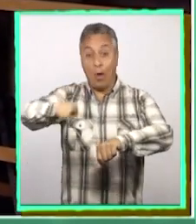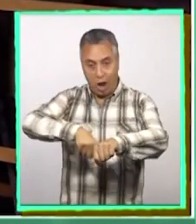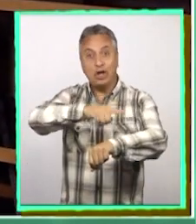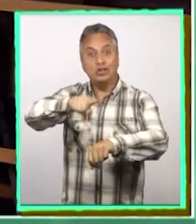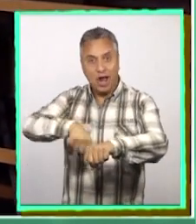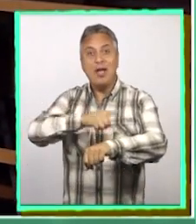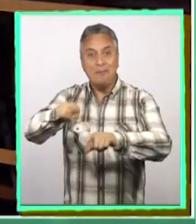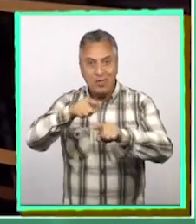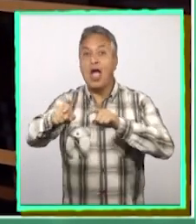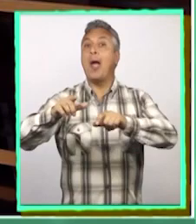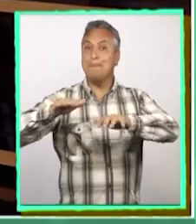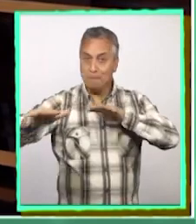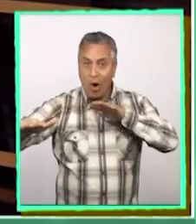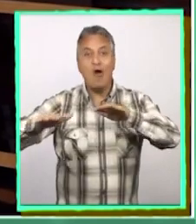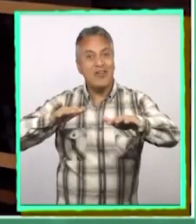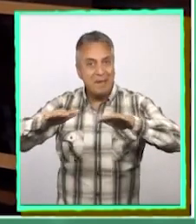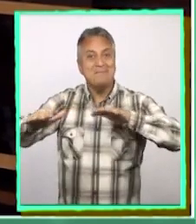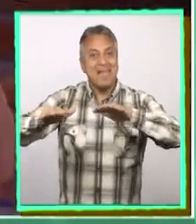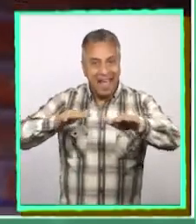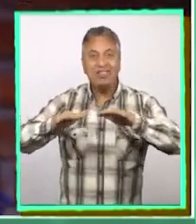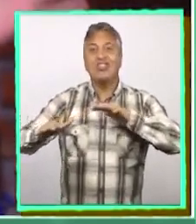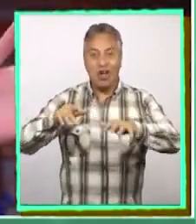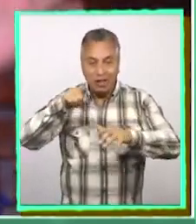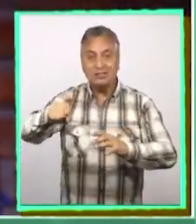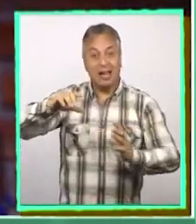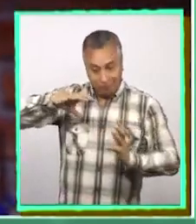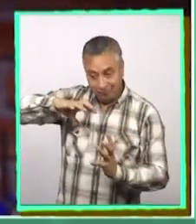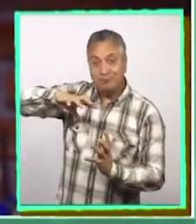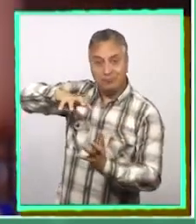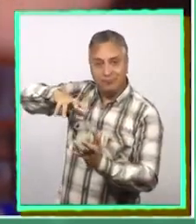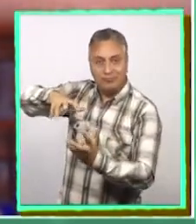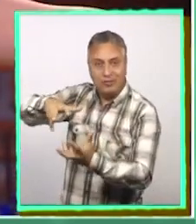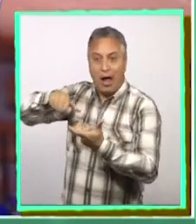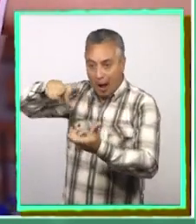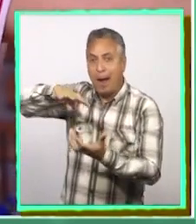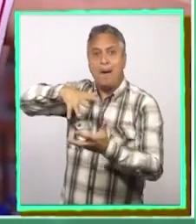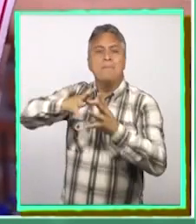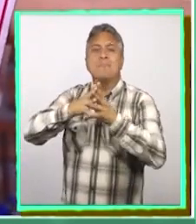24 horas de movimiento hacen que el planeta esté